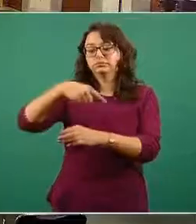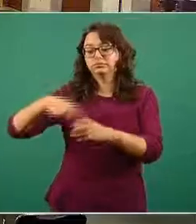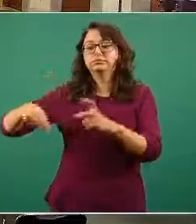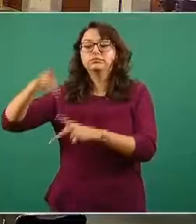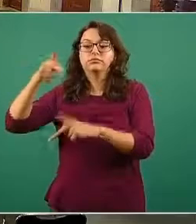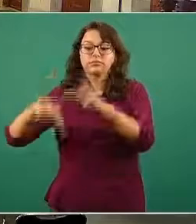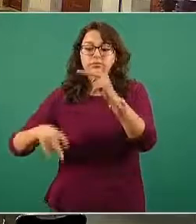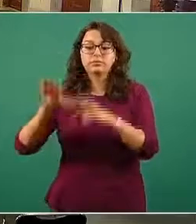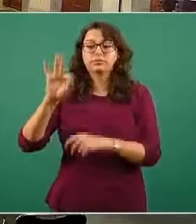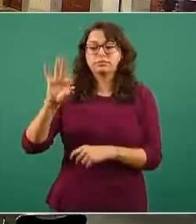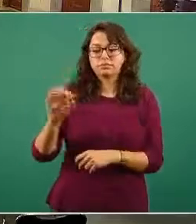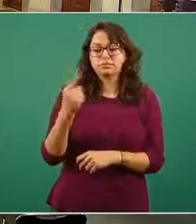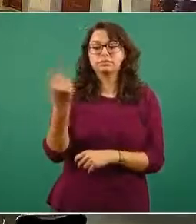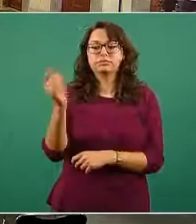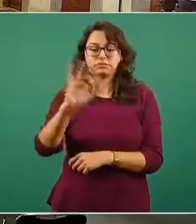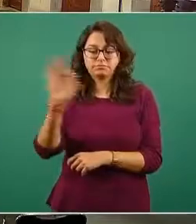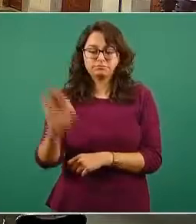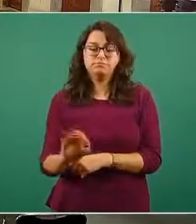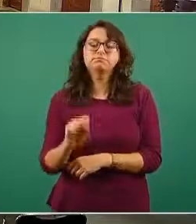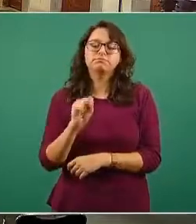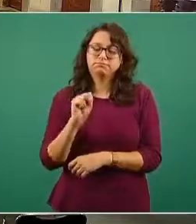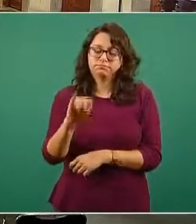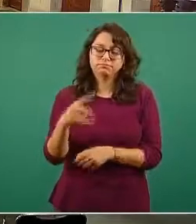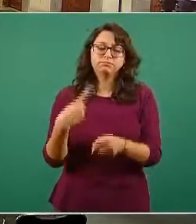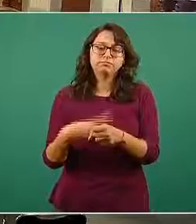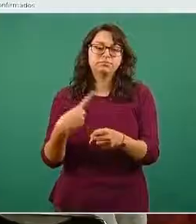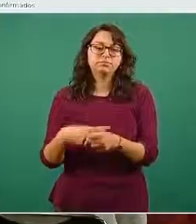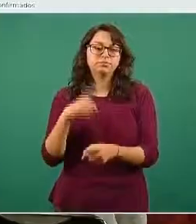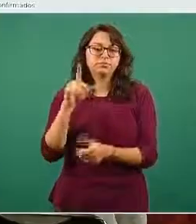ya confirmadas para la enfermedad, que son